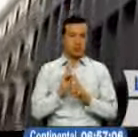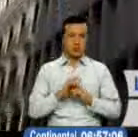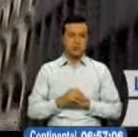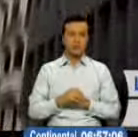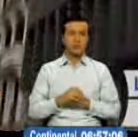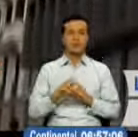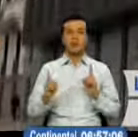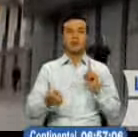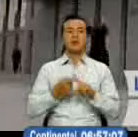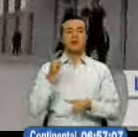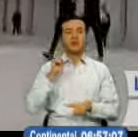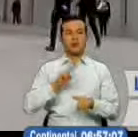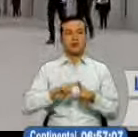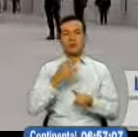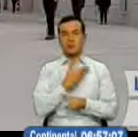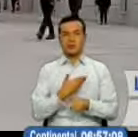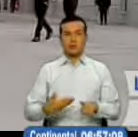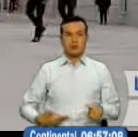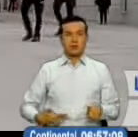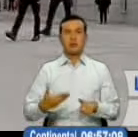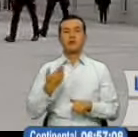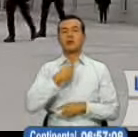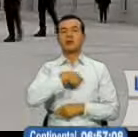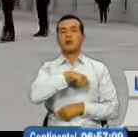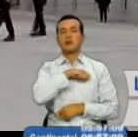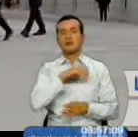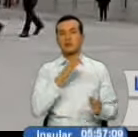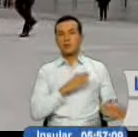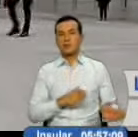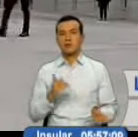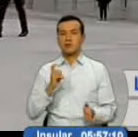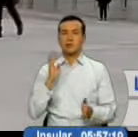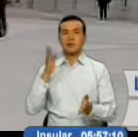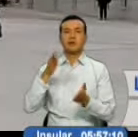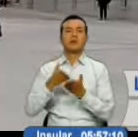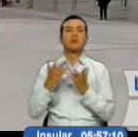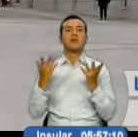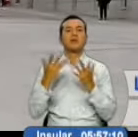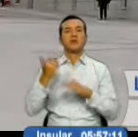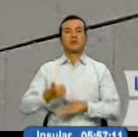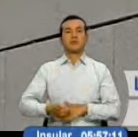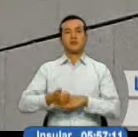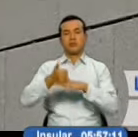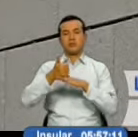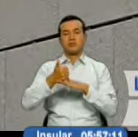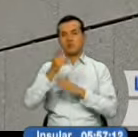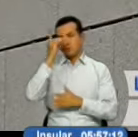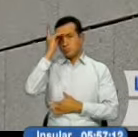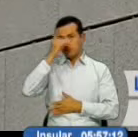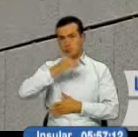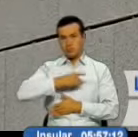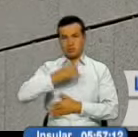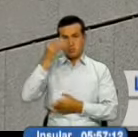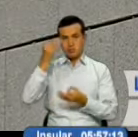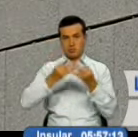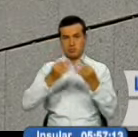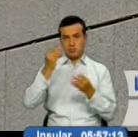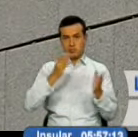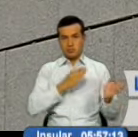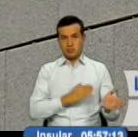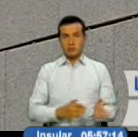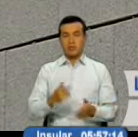de la primera vez que un presidente del gobierno español en ejercicio deba acudir a declarar ante un tribunal. La decisión judicial, que se ha resuelto